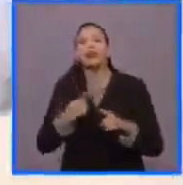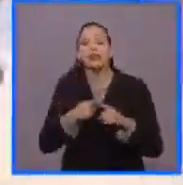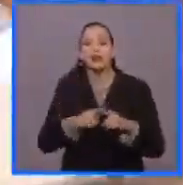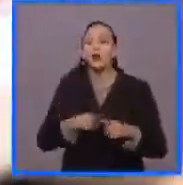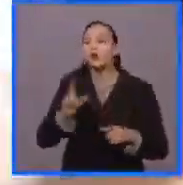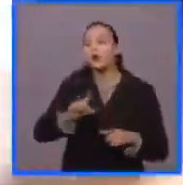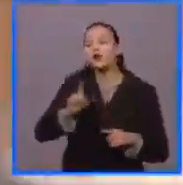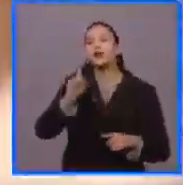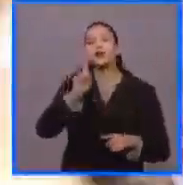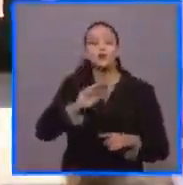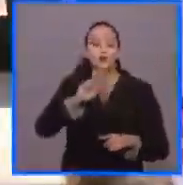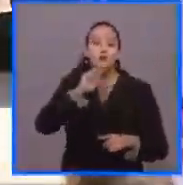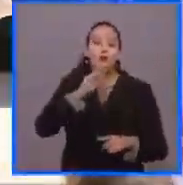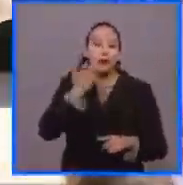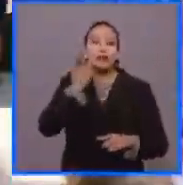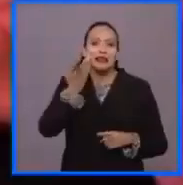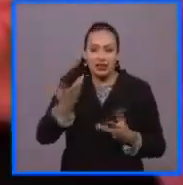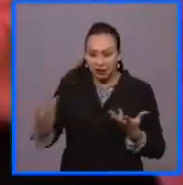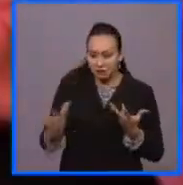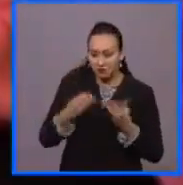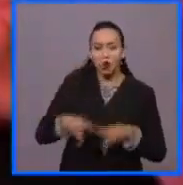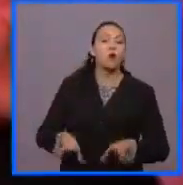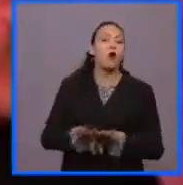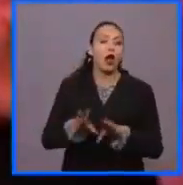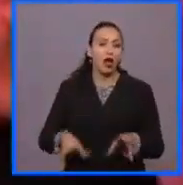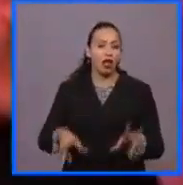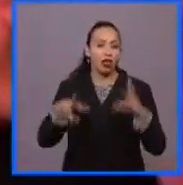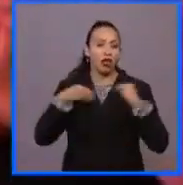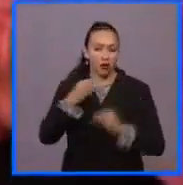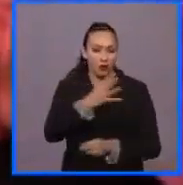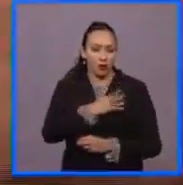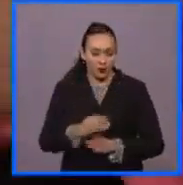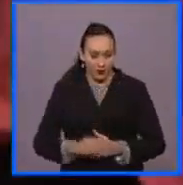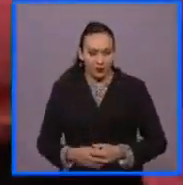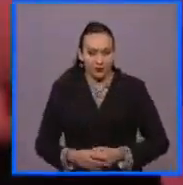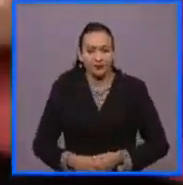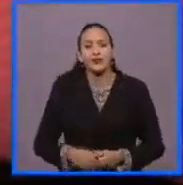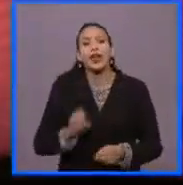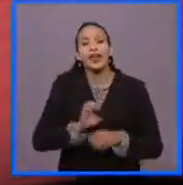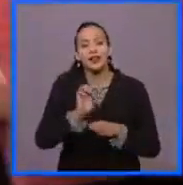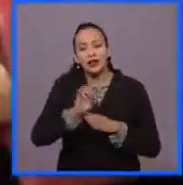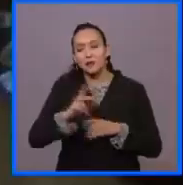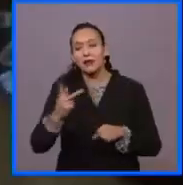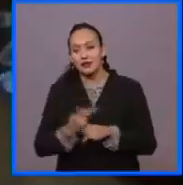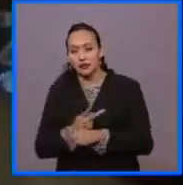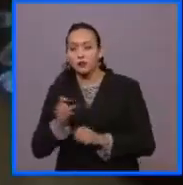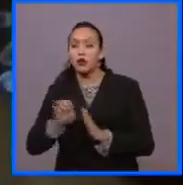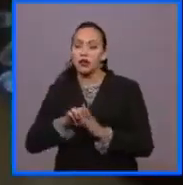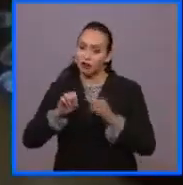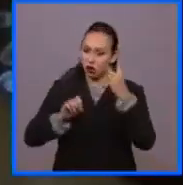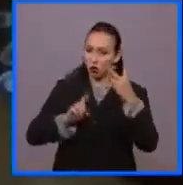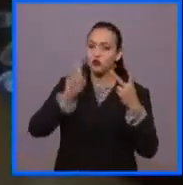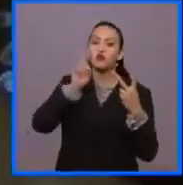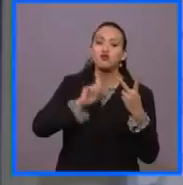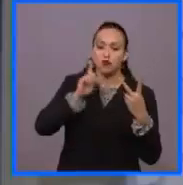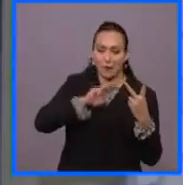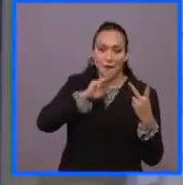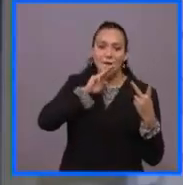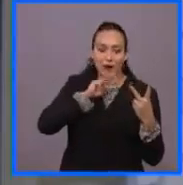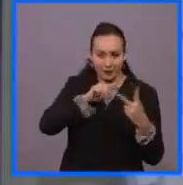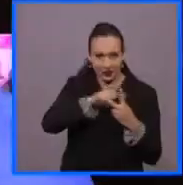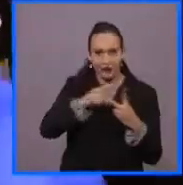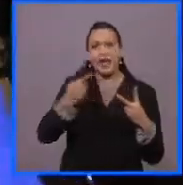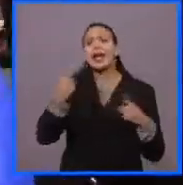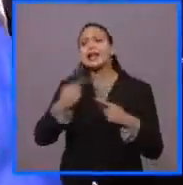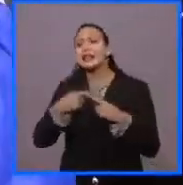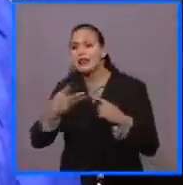voluntad procreacional. Por estas razones, el lazo biológico con una de las madres es insuficiente para determinar la